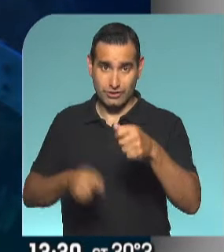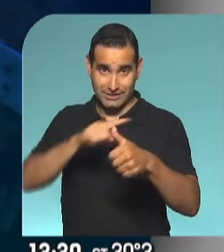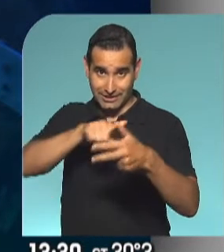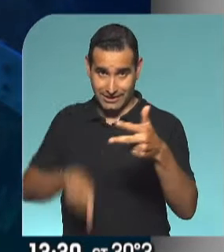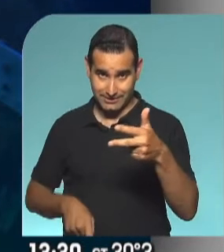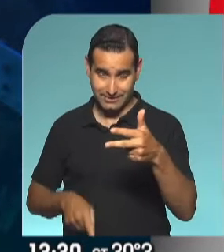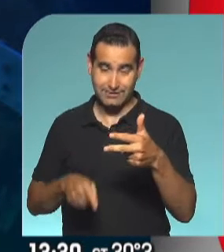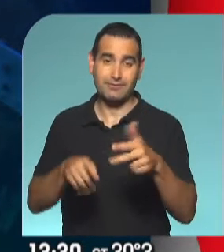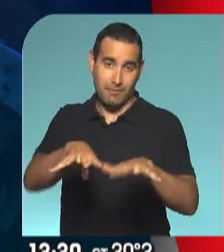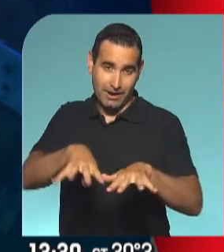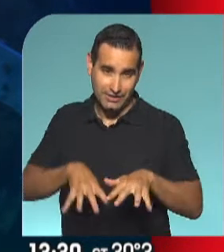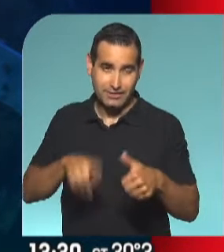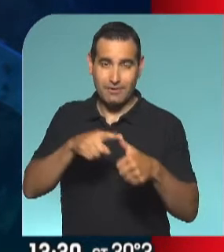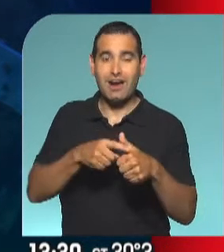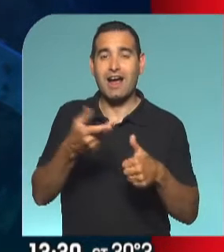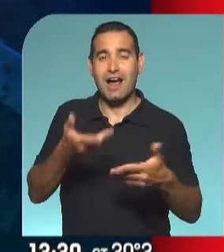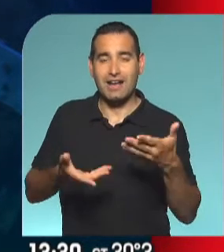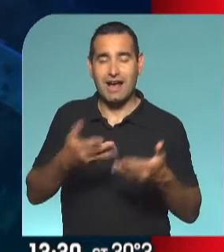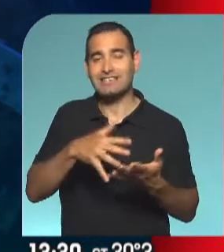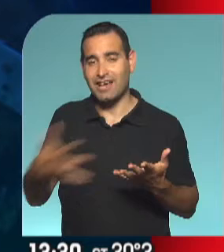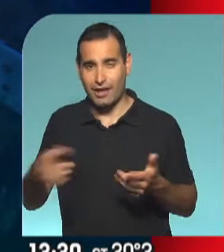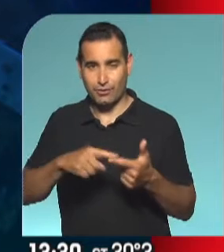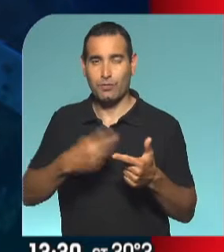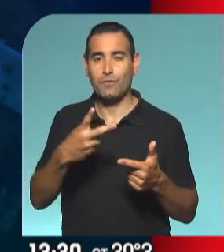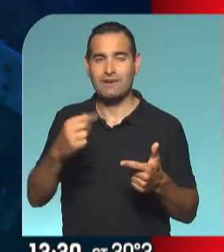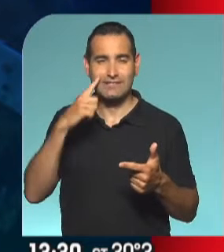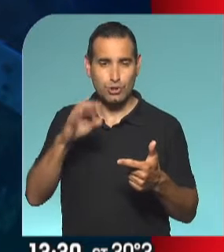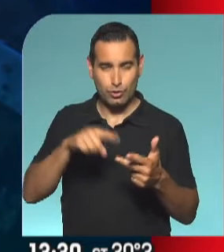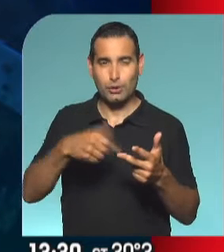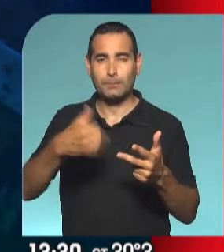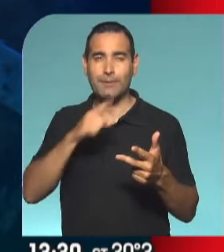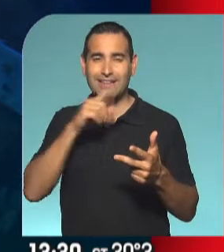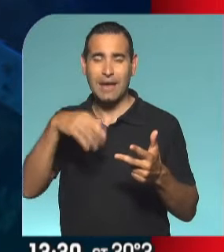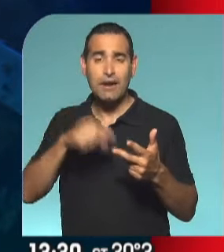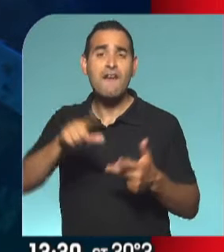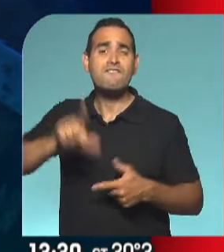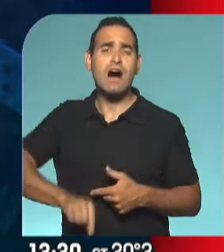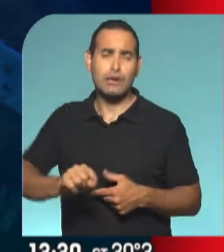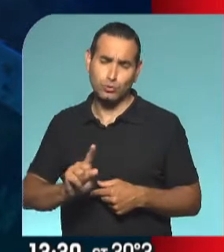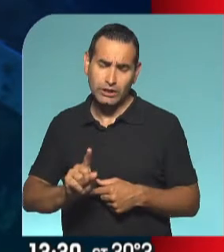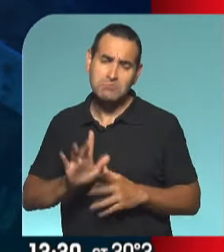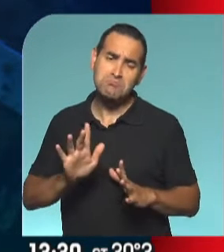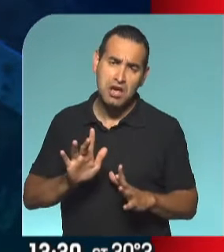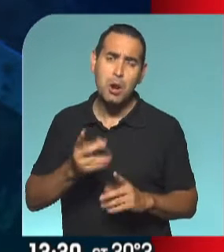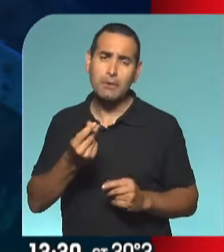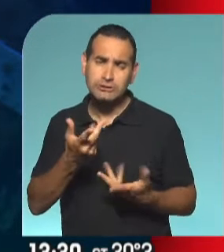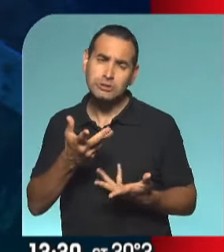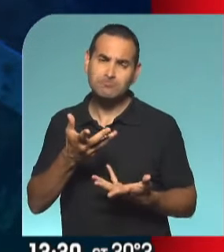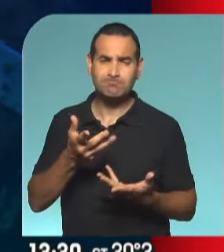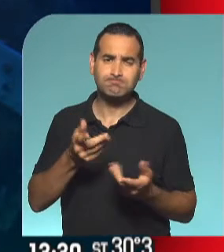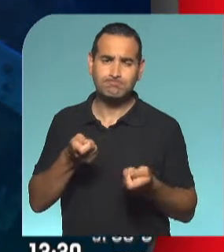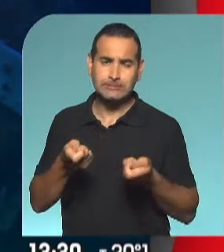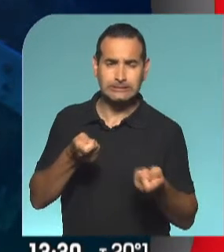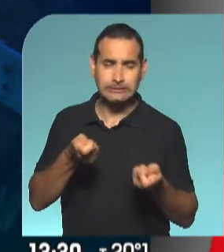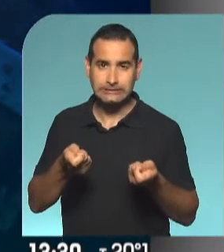para el kilo de asado el vacío el matambre no es como decir que sean precio barato sino que se está previniendo que no